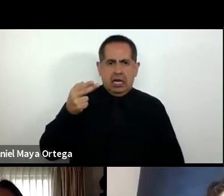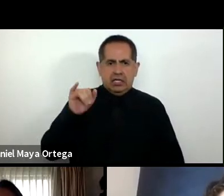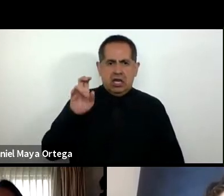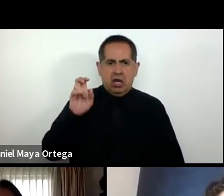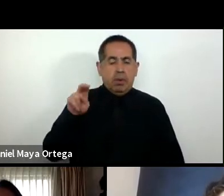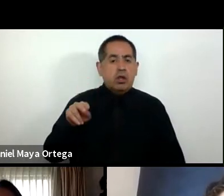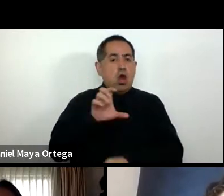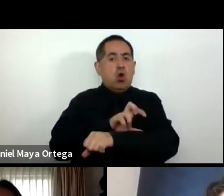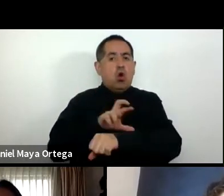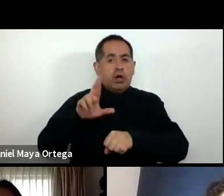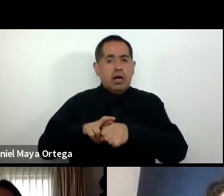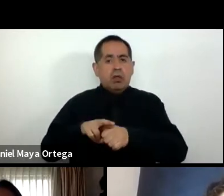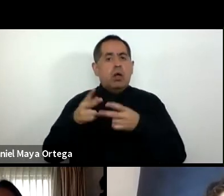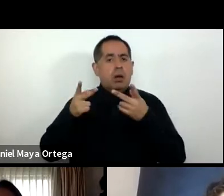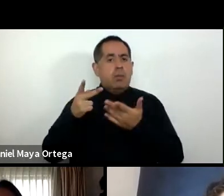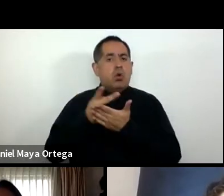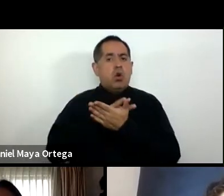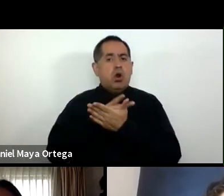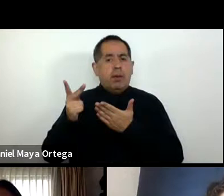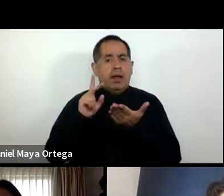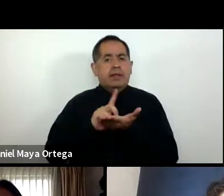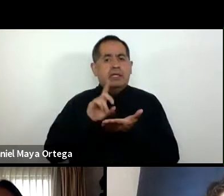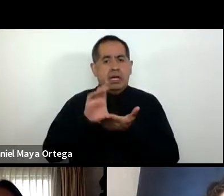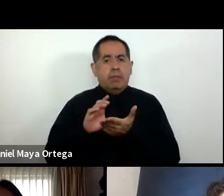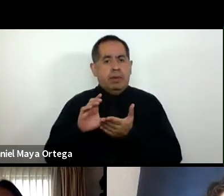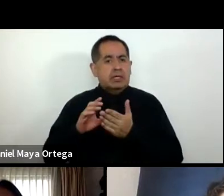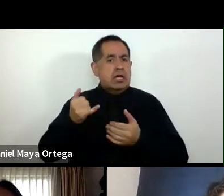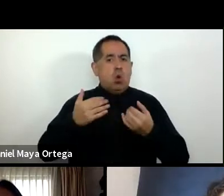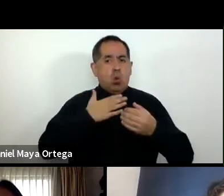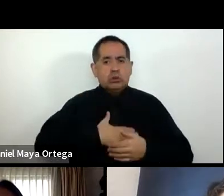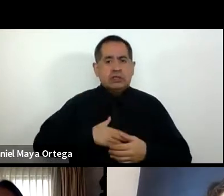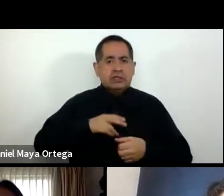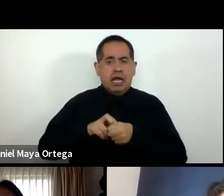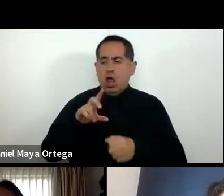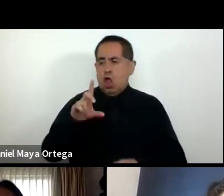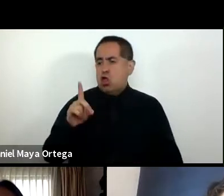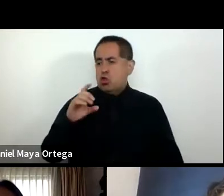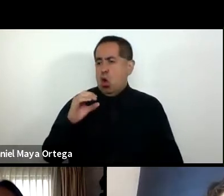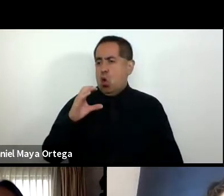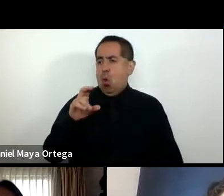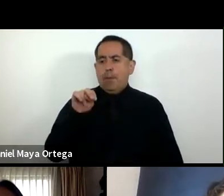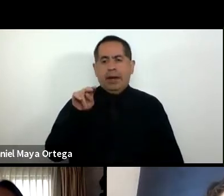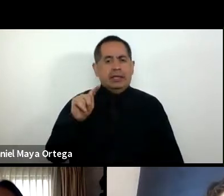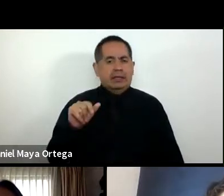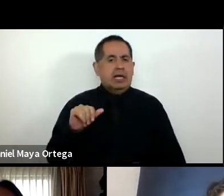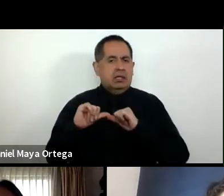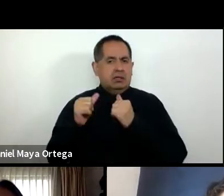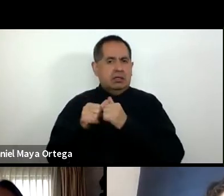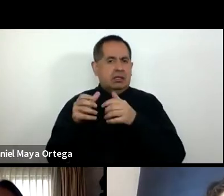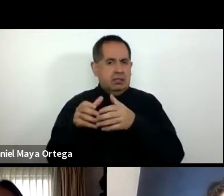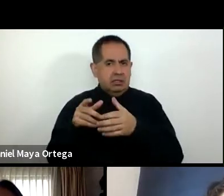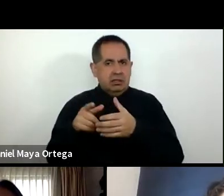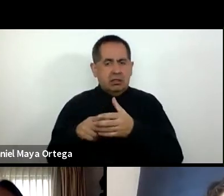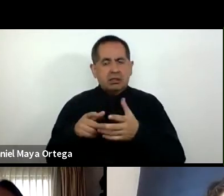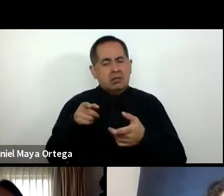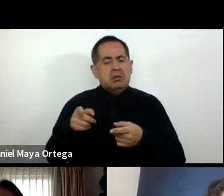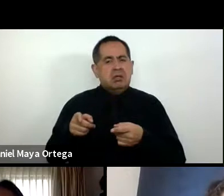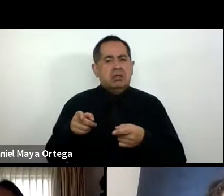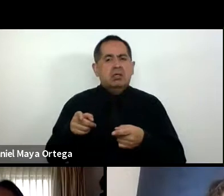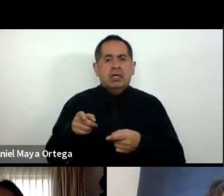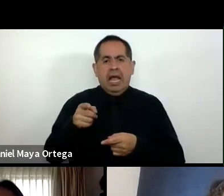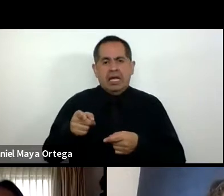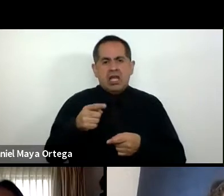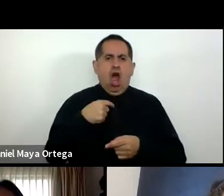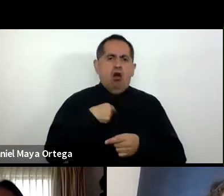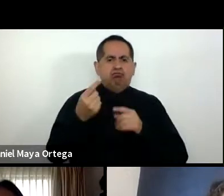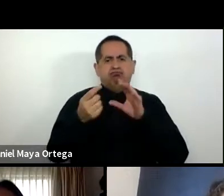coordinadora del Programa de Discapacidad y Justicia de Documenta, Análisis y Acción para la Justicia Social, AC. Ella nos